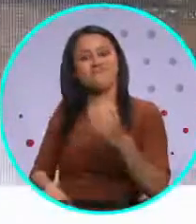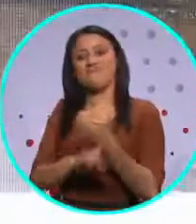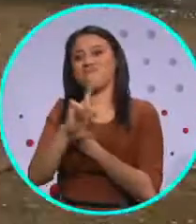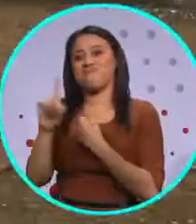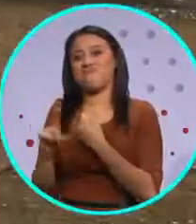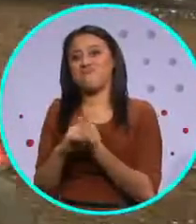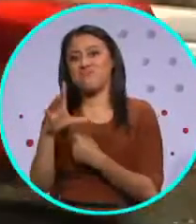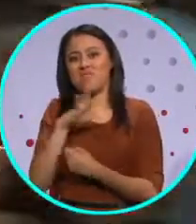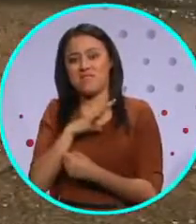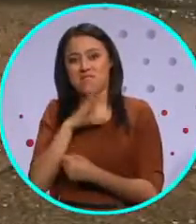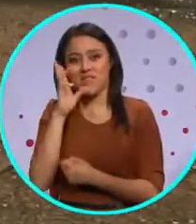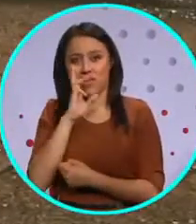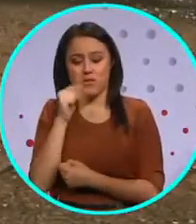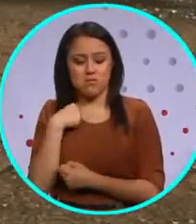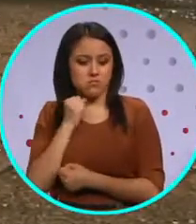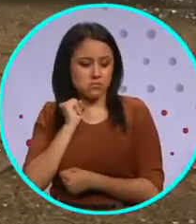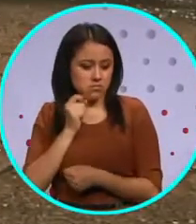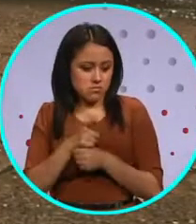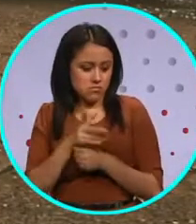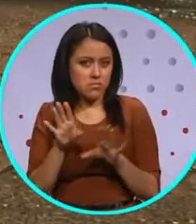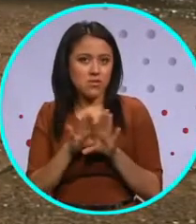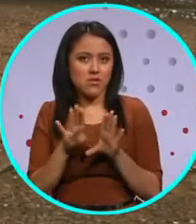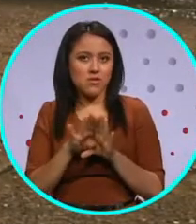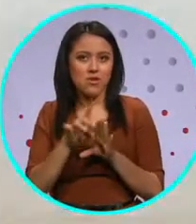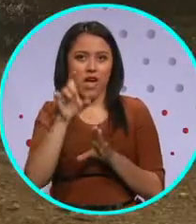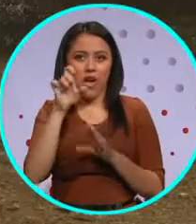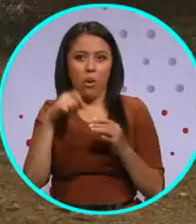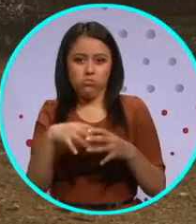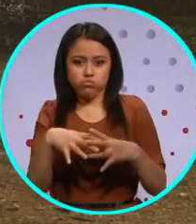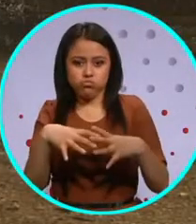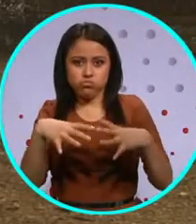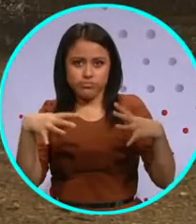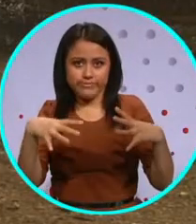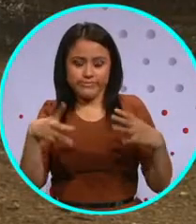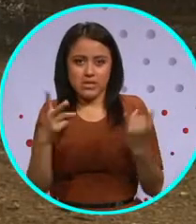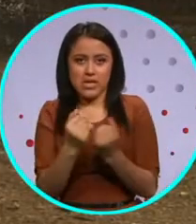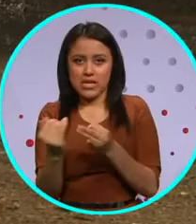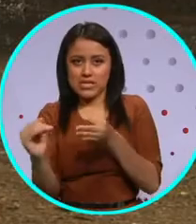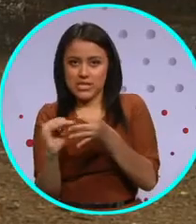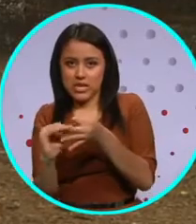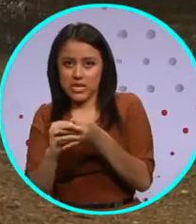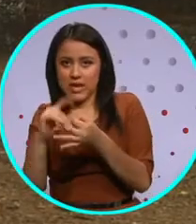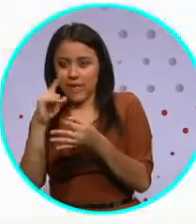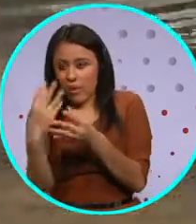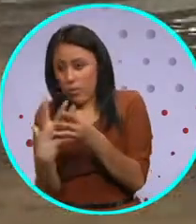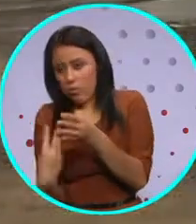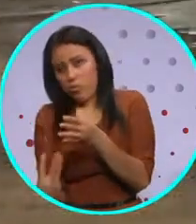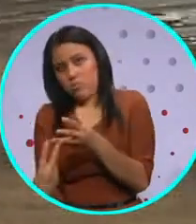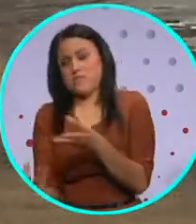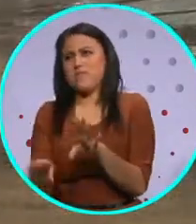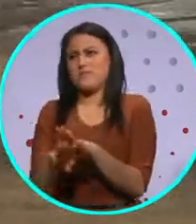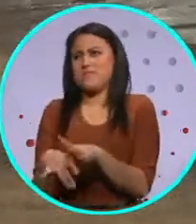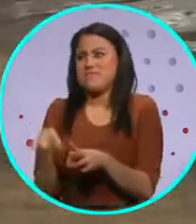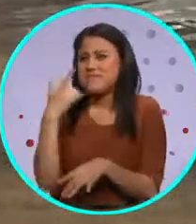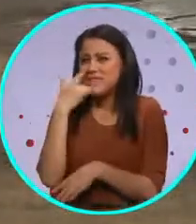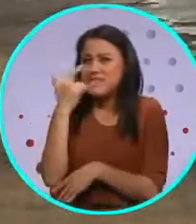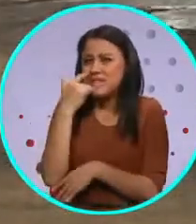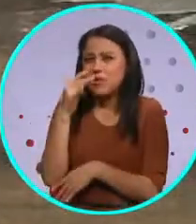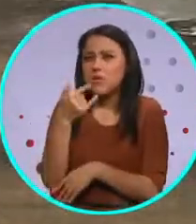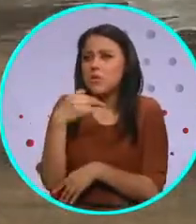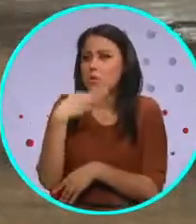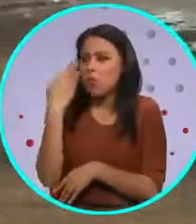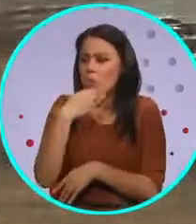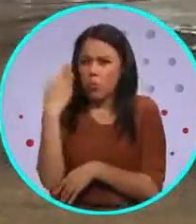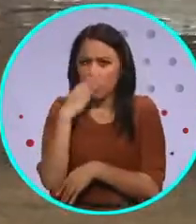lo que creo que llama mi atención es un enorme encharcamiento junto a una boca de tormenta lo extraño es que no huele feo